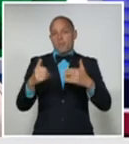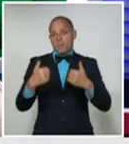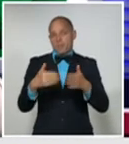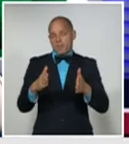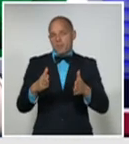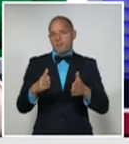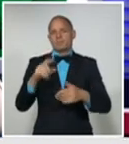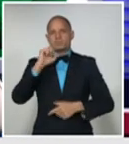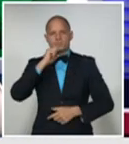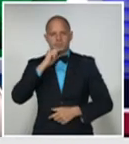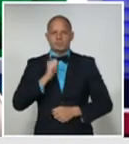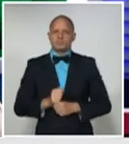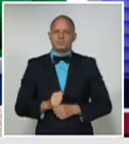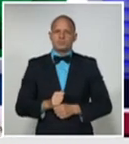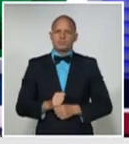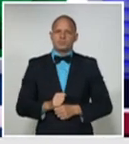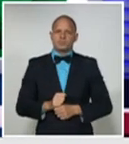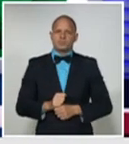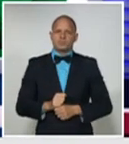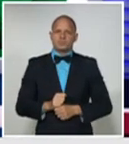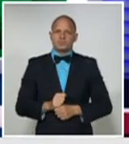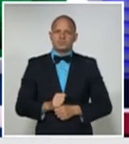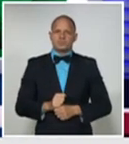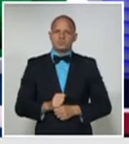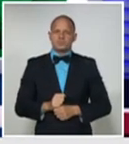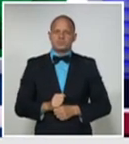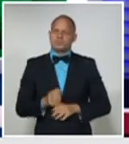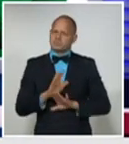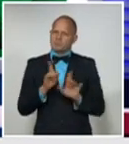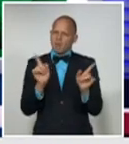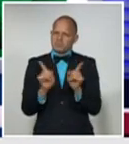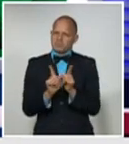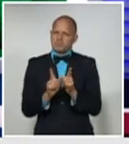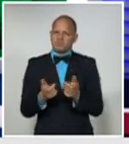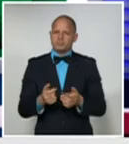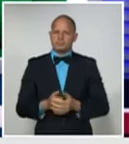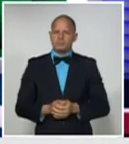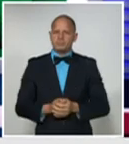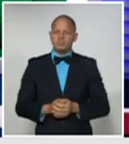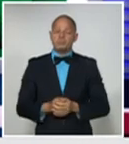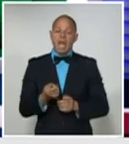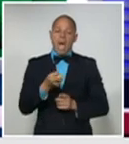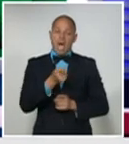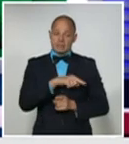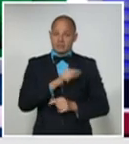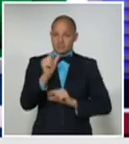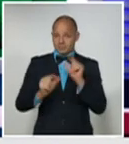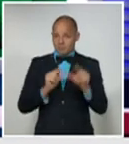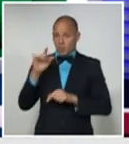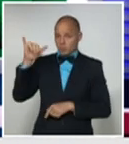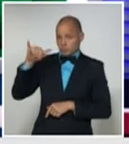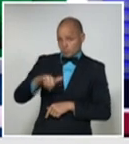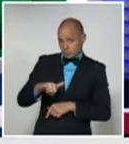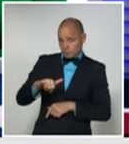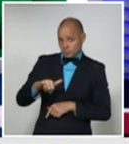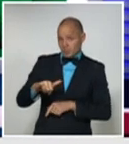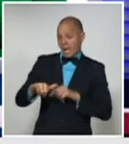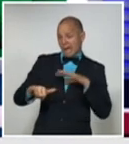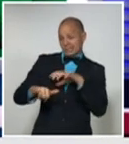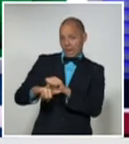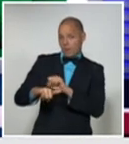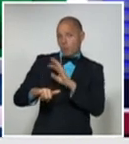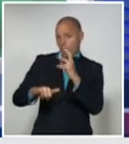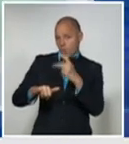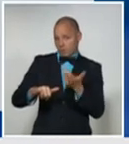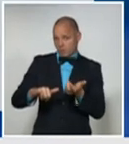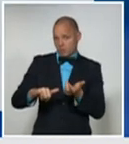uno de estos países. En resumen, importados por países: de procedencia de